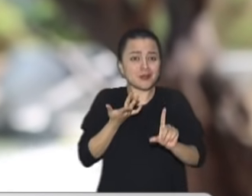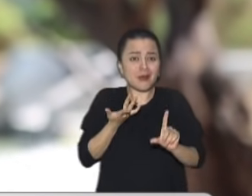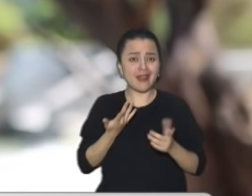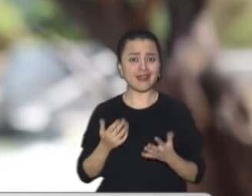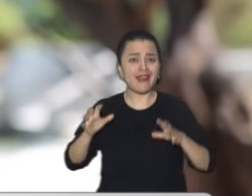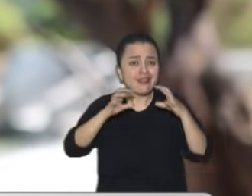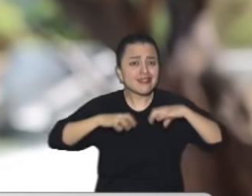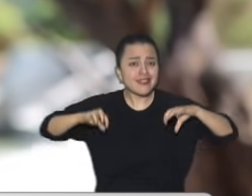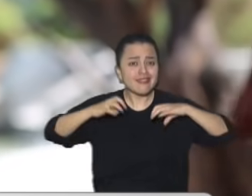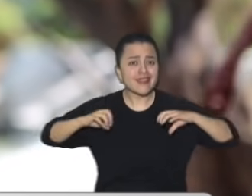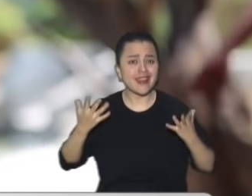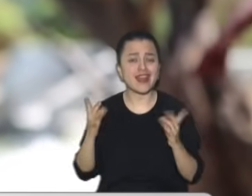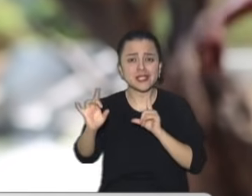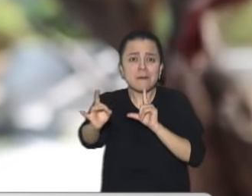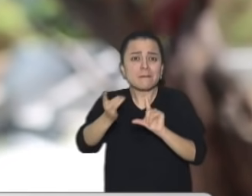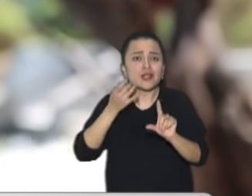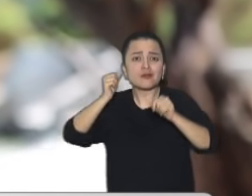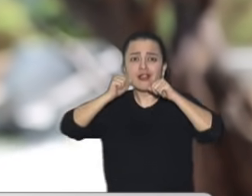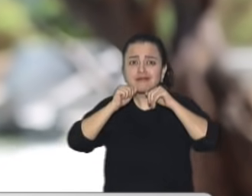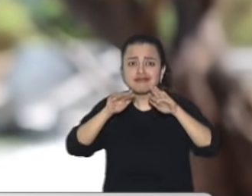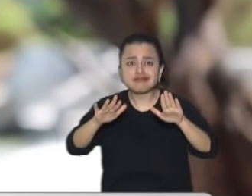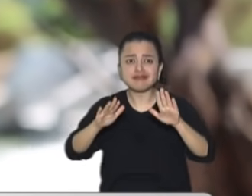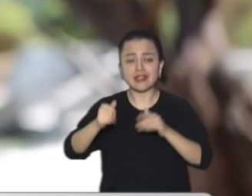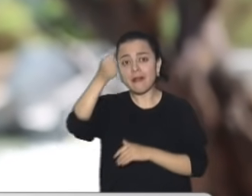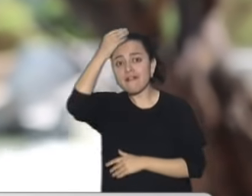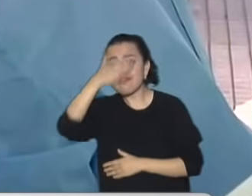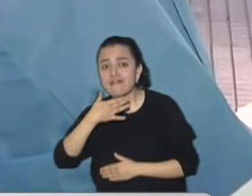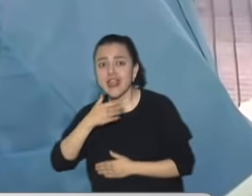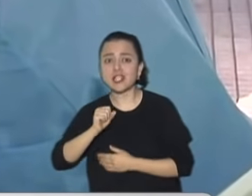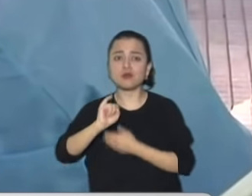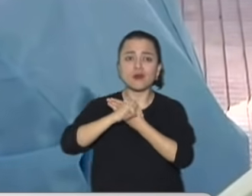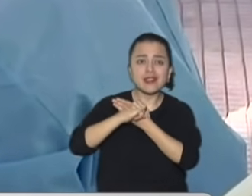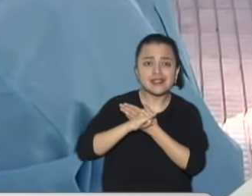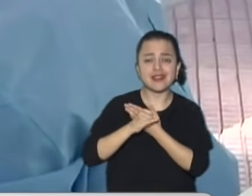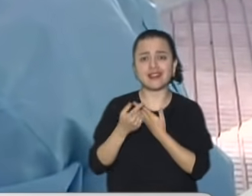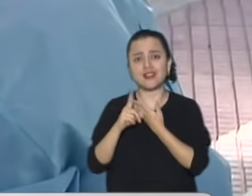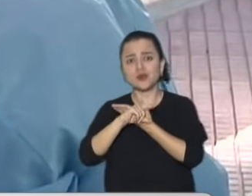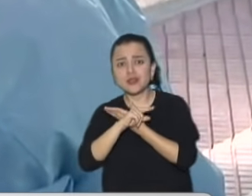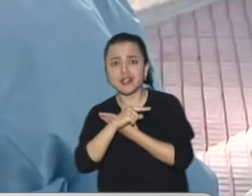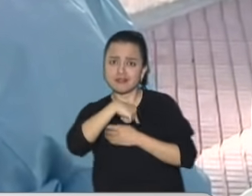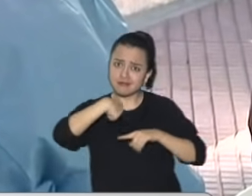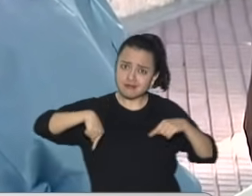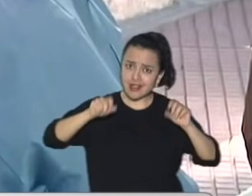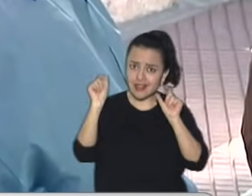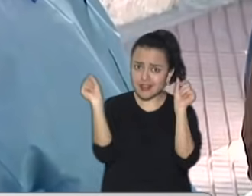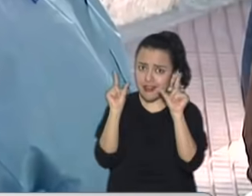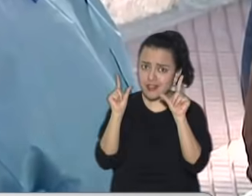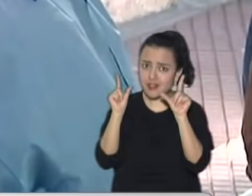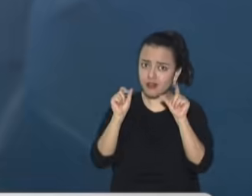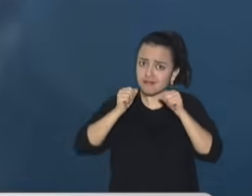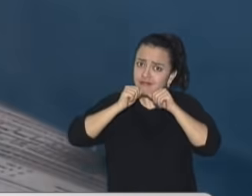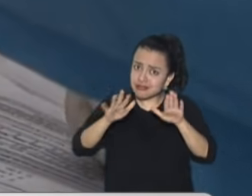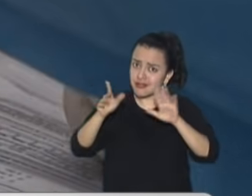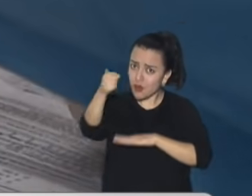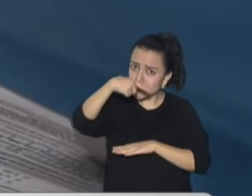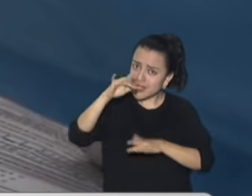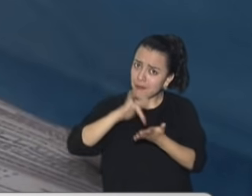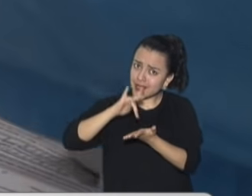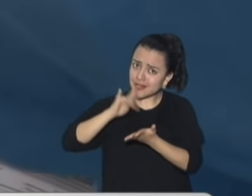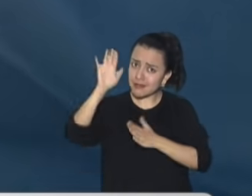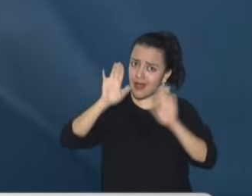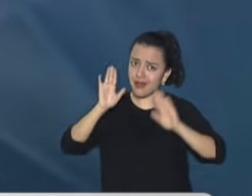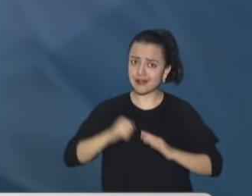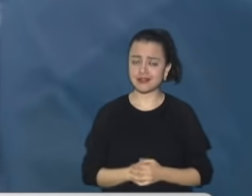las actividades que se van a transmitir a través de redes sociales y canales de televisión. Los